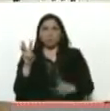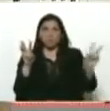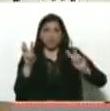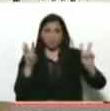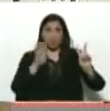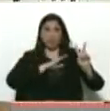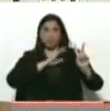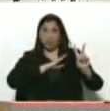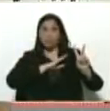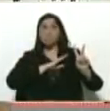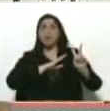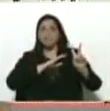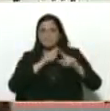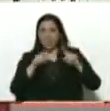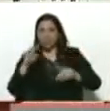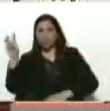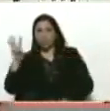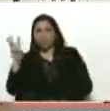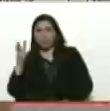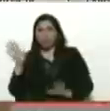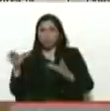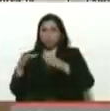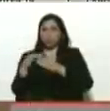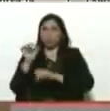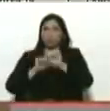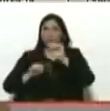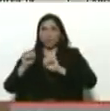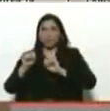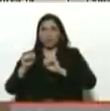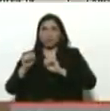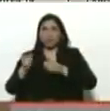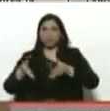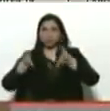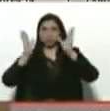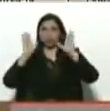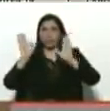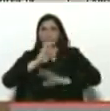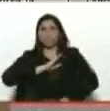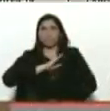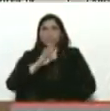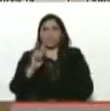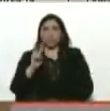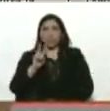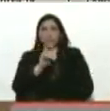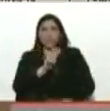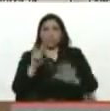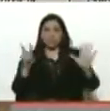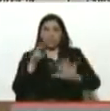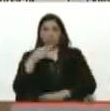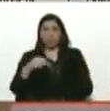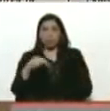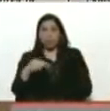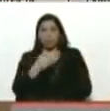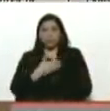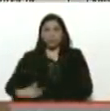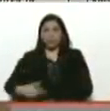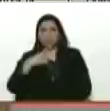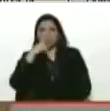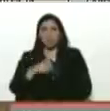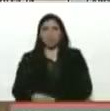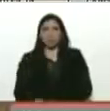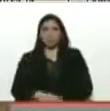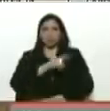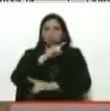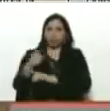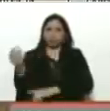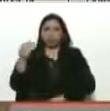que ahí estaba un grupo de compañeros defendiendo las instalaciones venezolanas. Y el 27 de noviembre, el presidente Nicolás Maduro denuncia